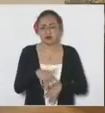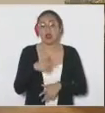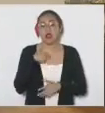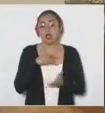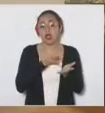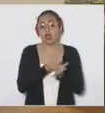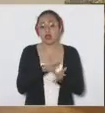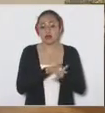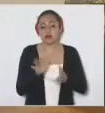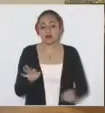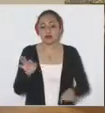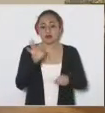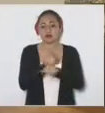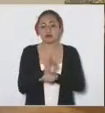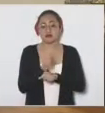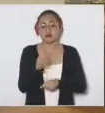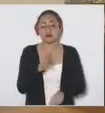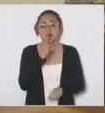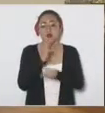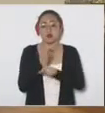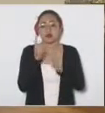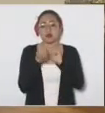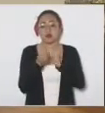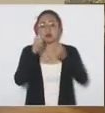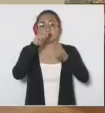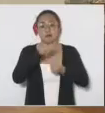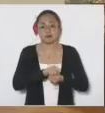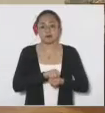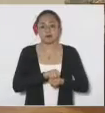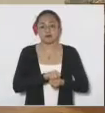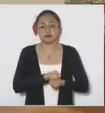y en defensa de la cuarta transformación